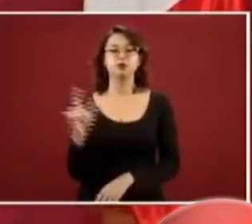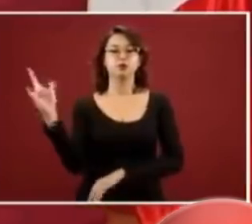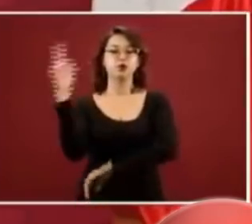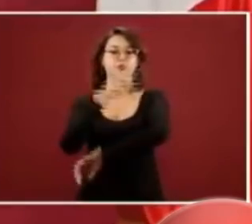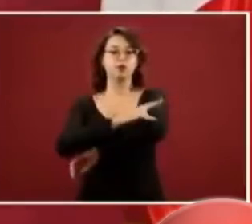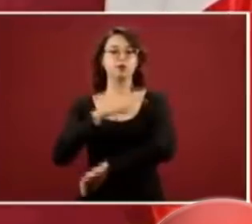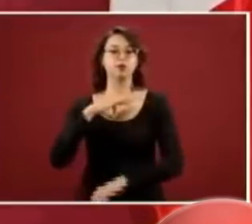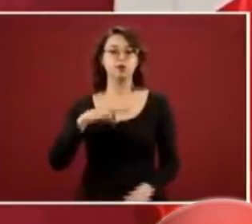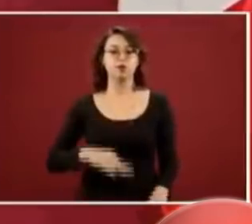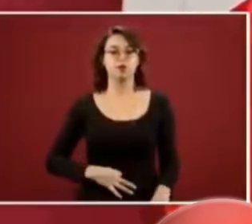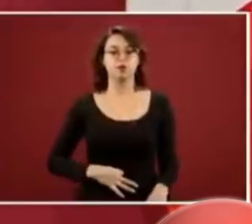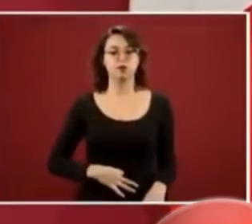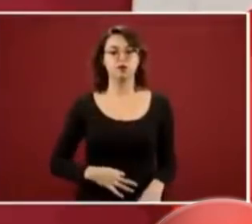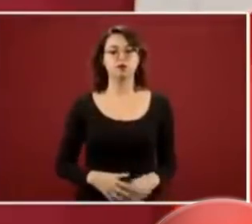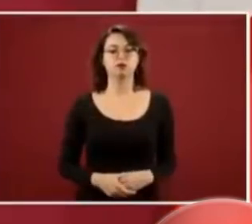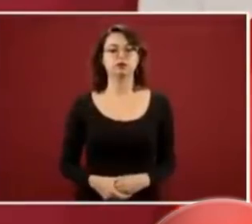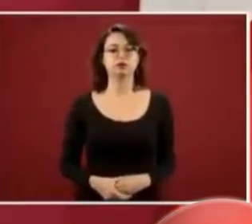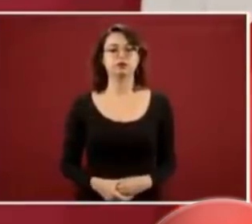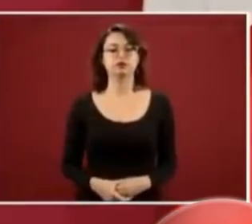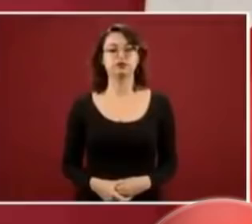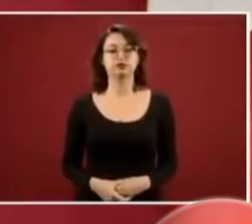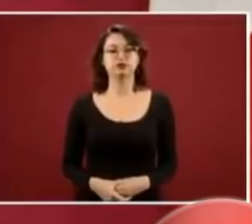de Toluca